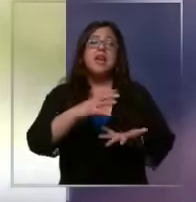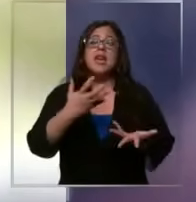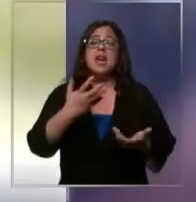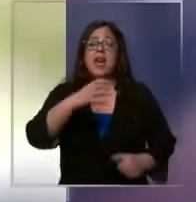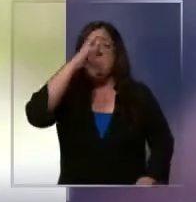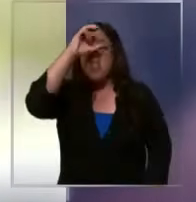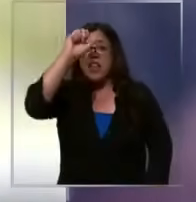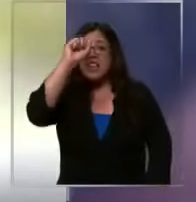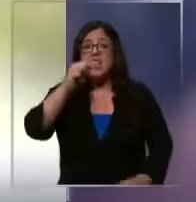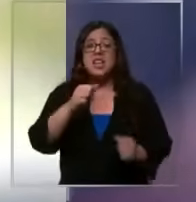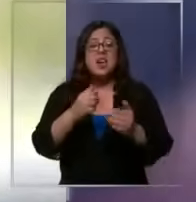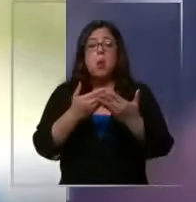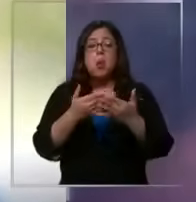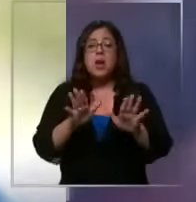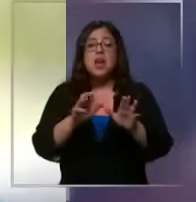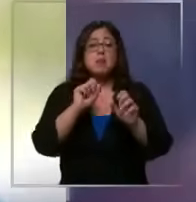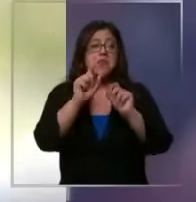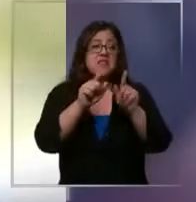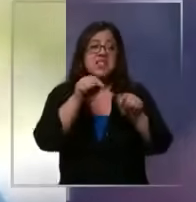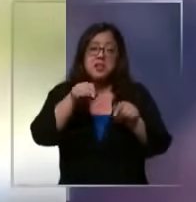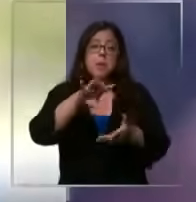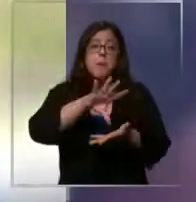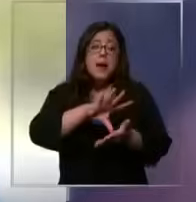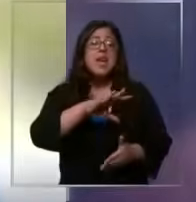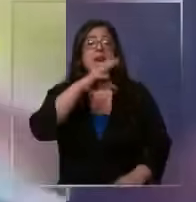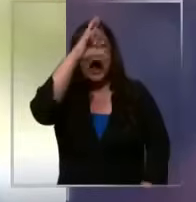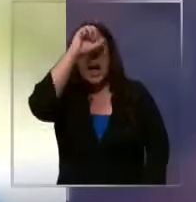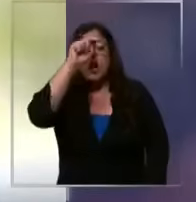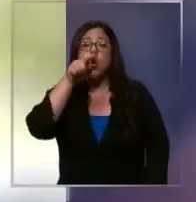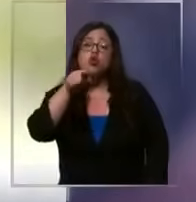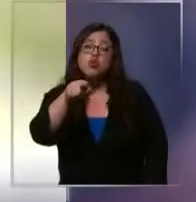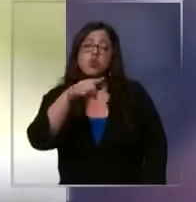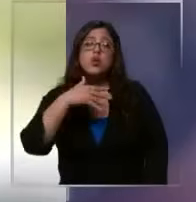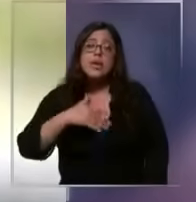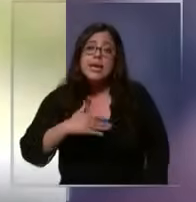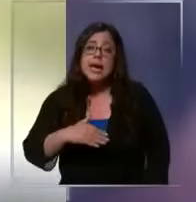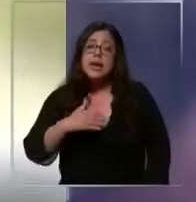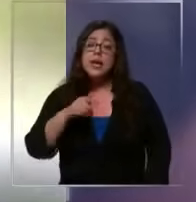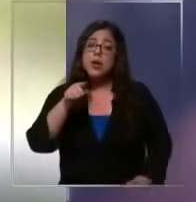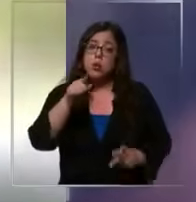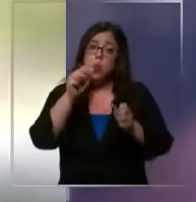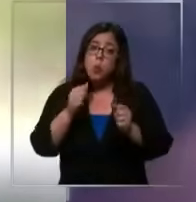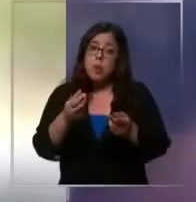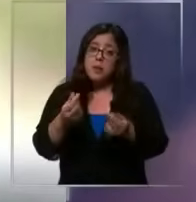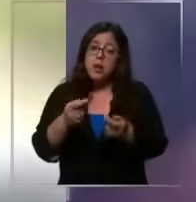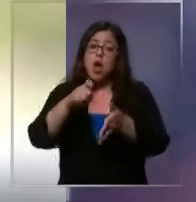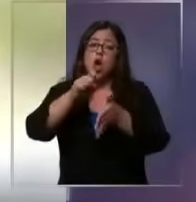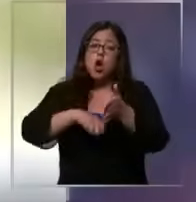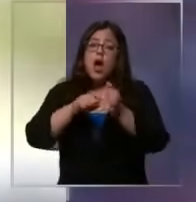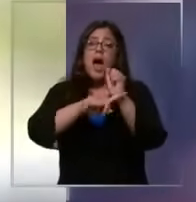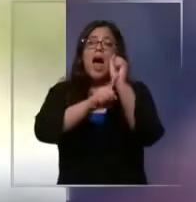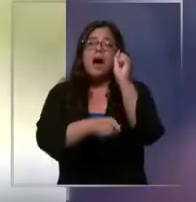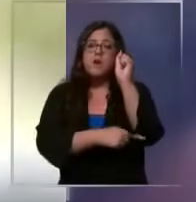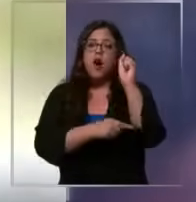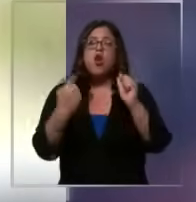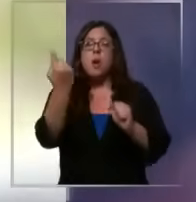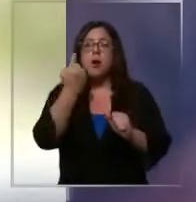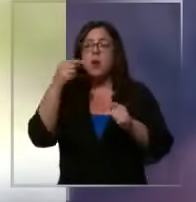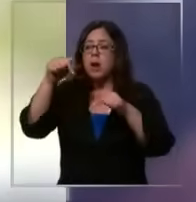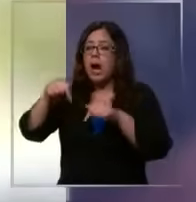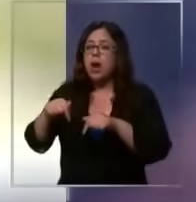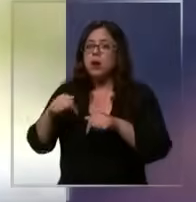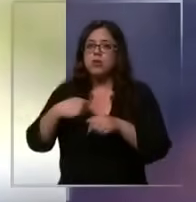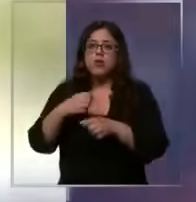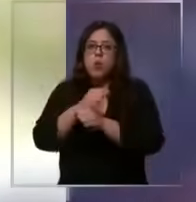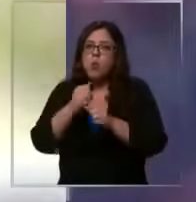defensor de oficio, como se llama, te defienda en Argentina, o si tú quieres y tienes los medios, puedes contratar a un abogado particular. Yo actualmente no tengo